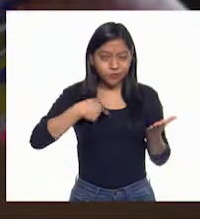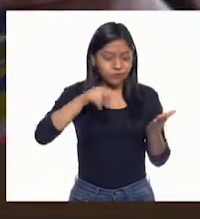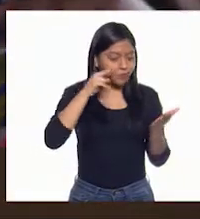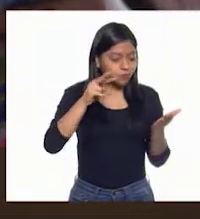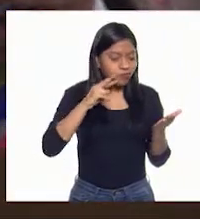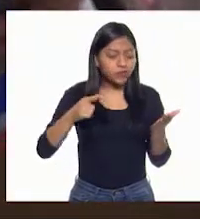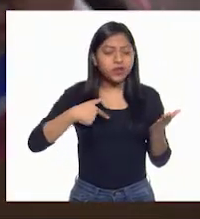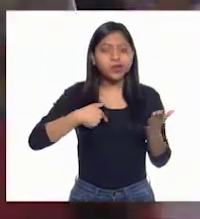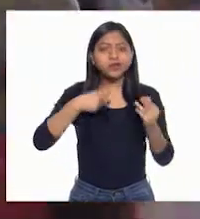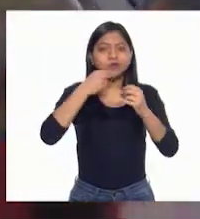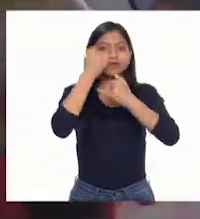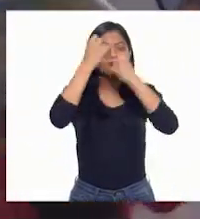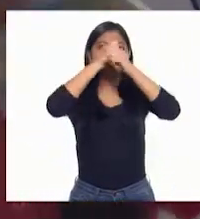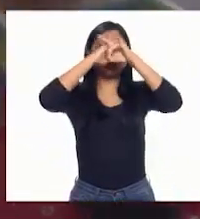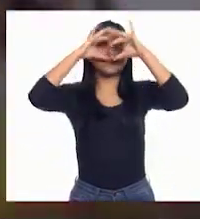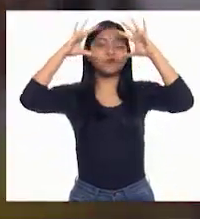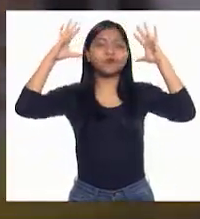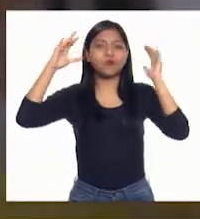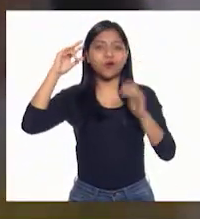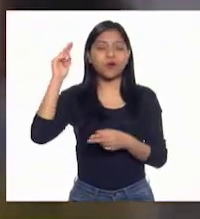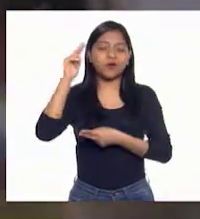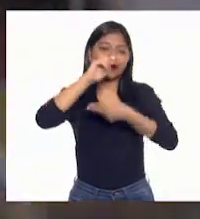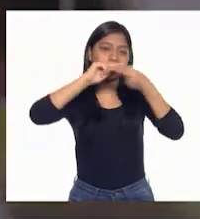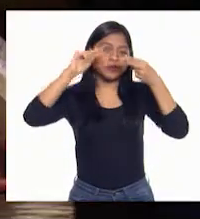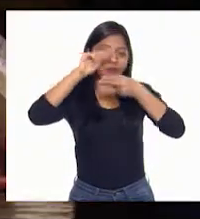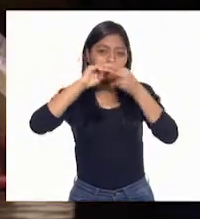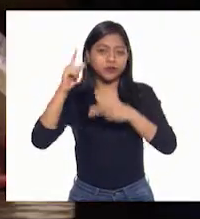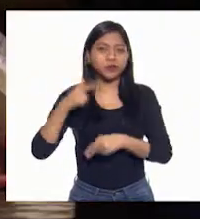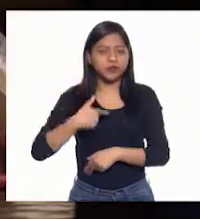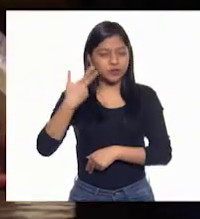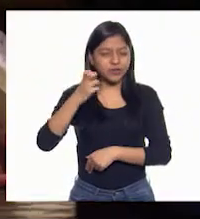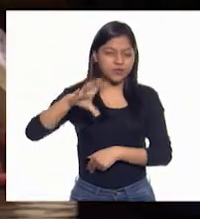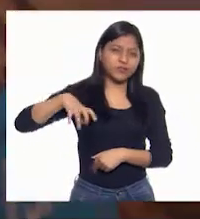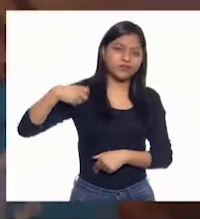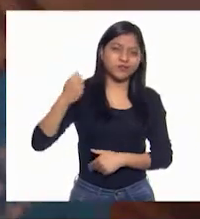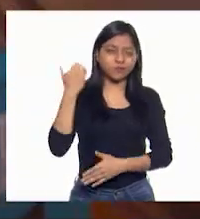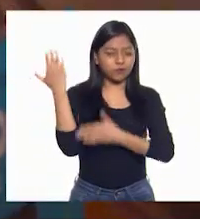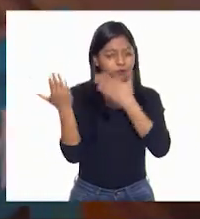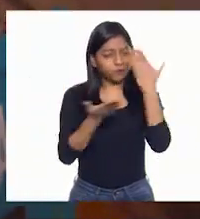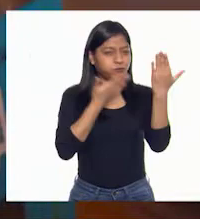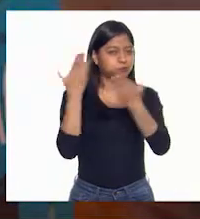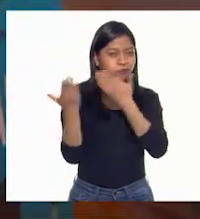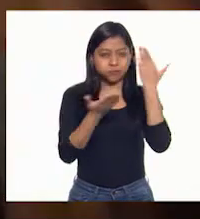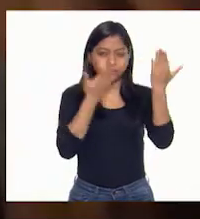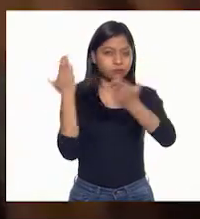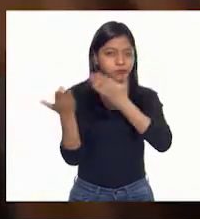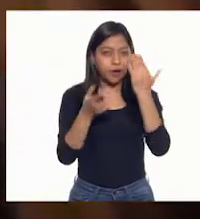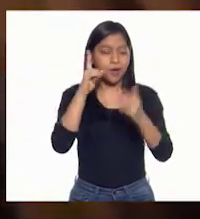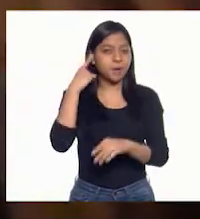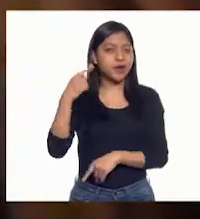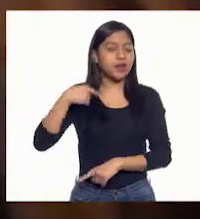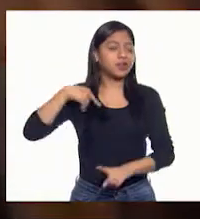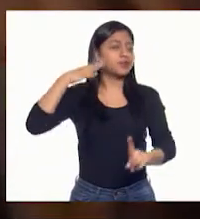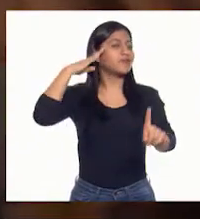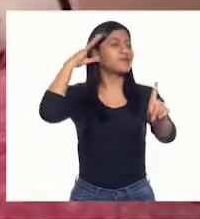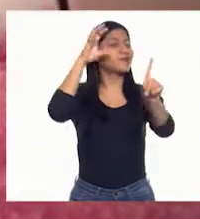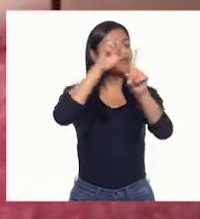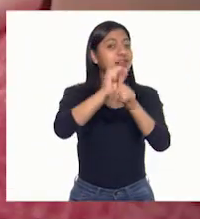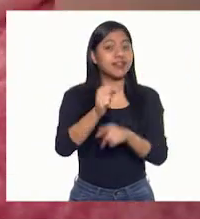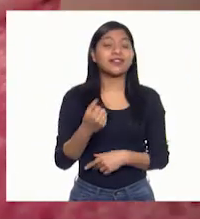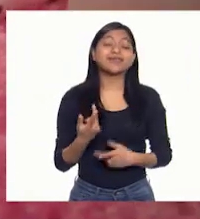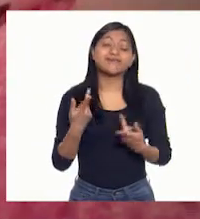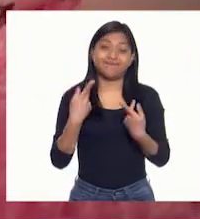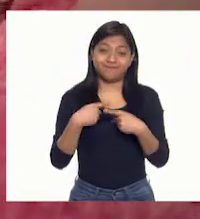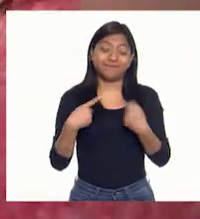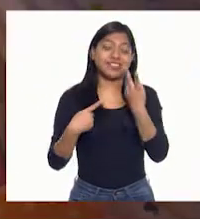para asomarme al universo. Desde ese momento decidí dedicarle toda mi energía a aprender lo necesario para cumplir mi sueño. Aunque muchas